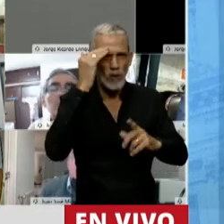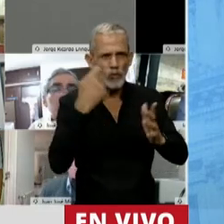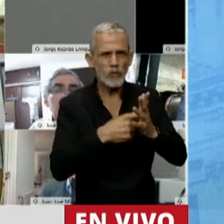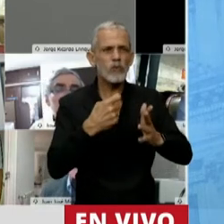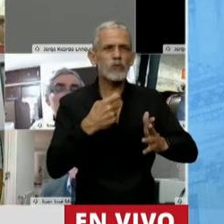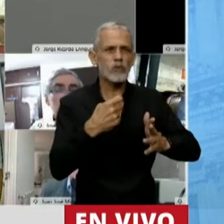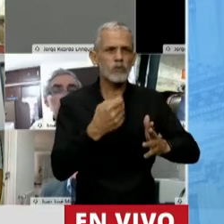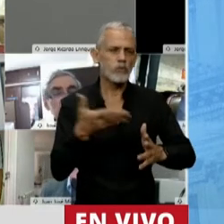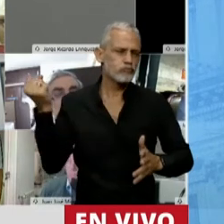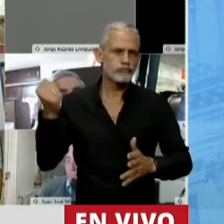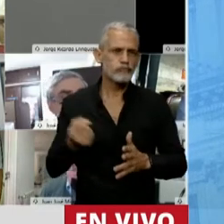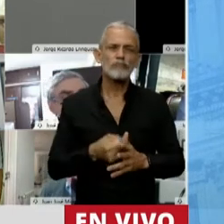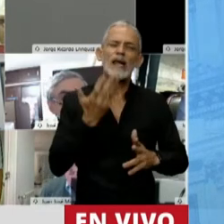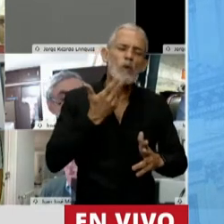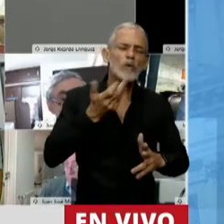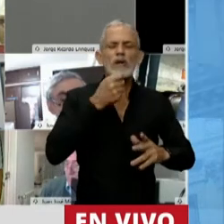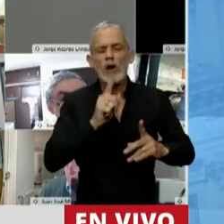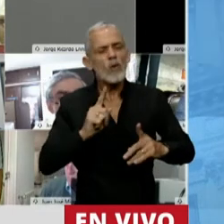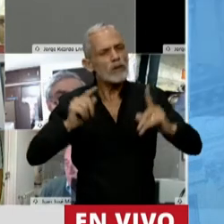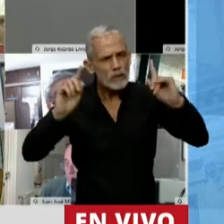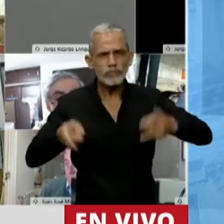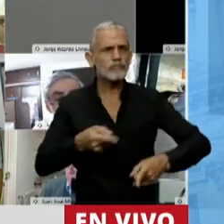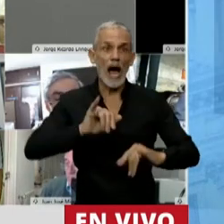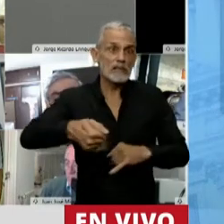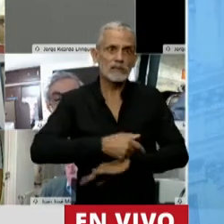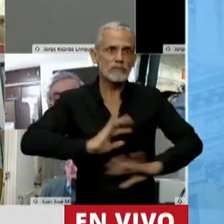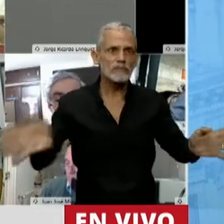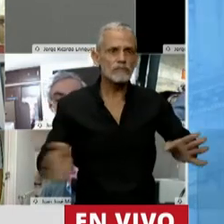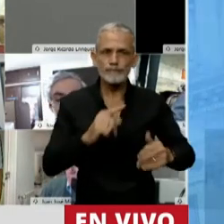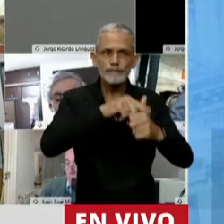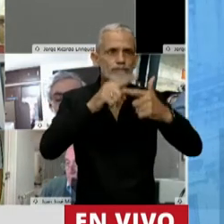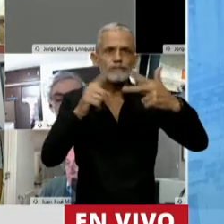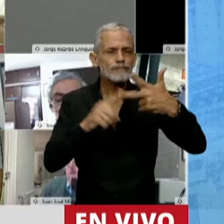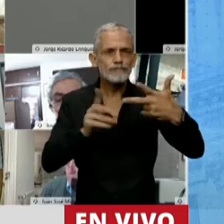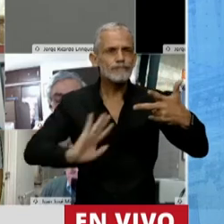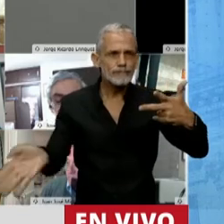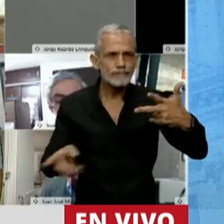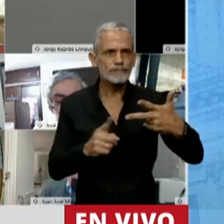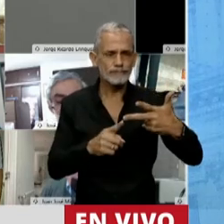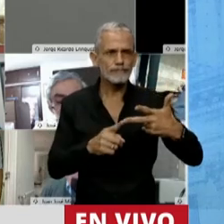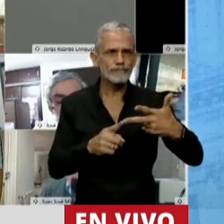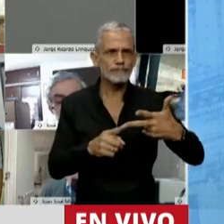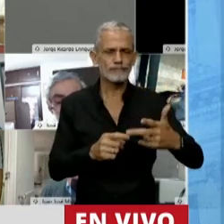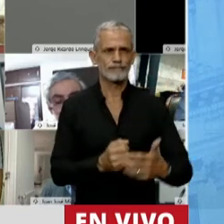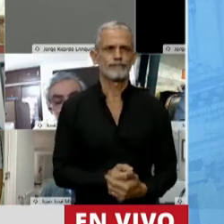e inconstitucional. Les guste o no les guste. Tiene esas tres características.